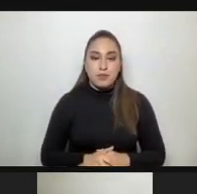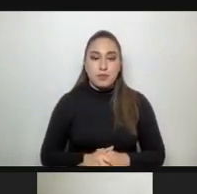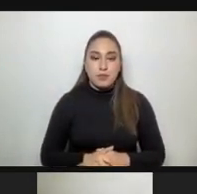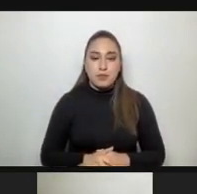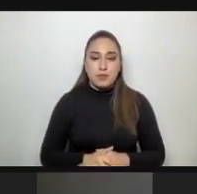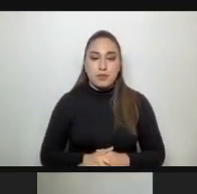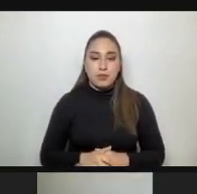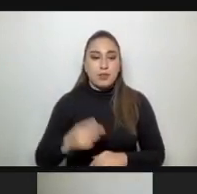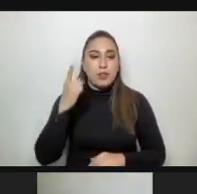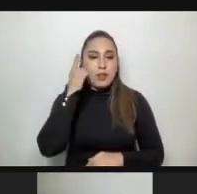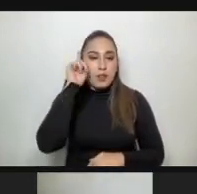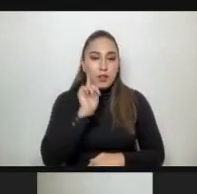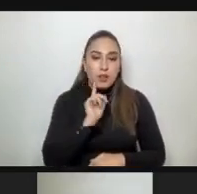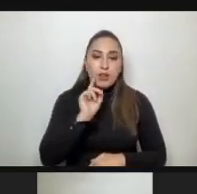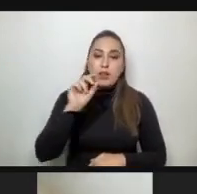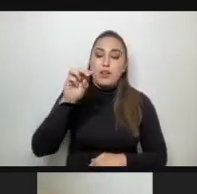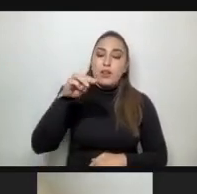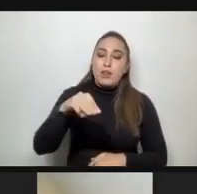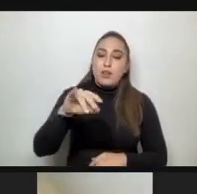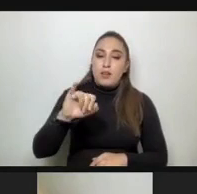Diputada Miriam Valeria Cruz Flores.